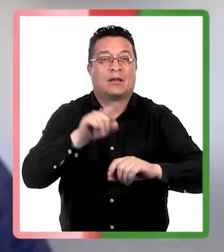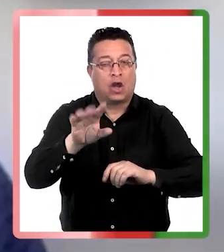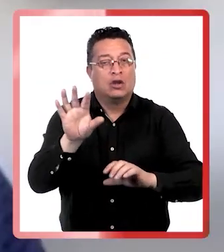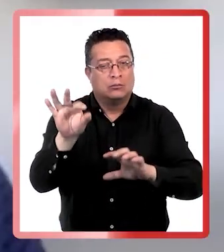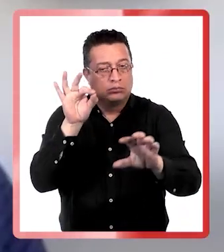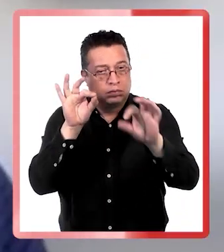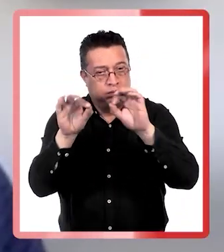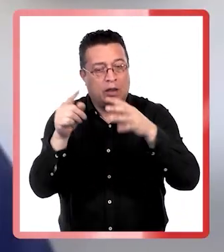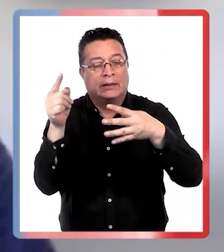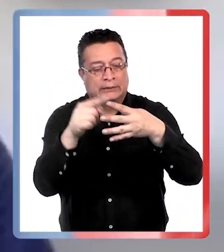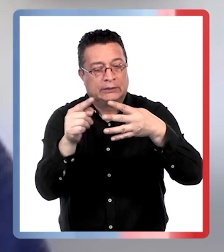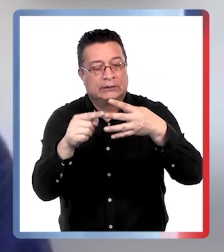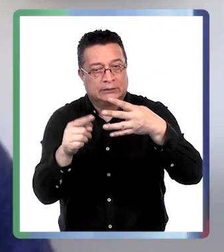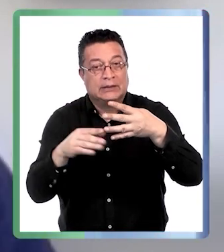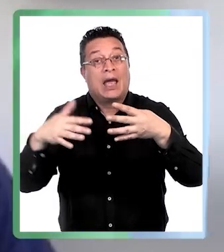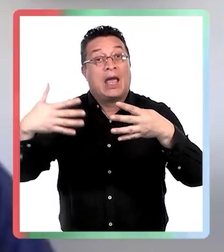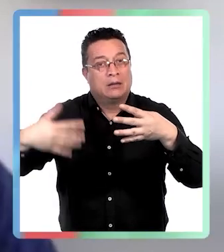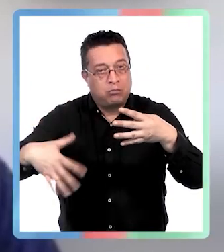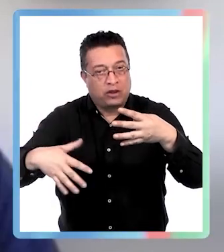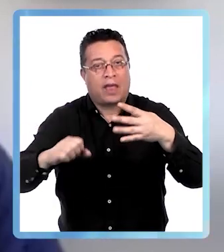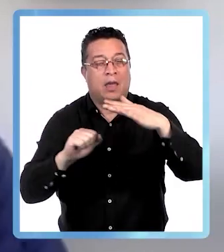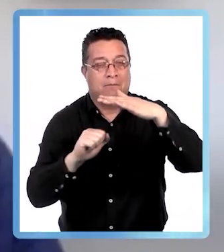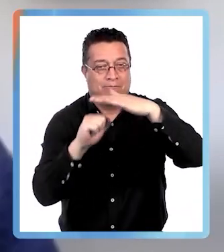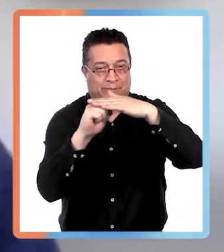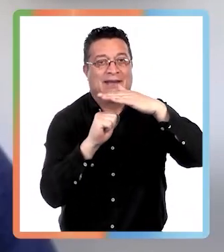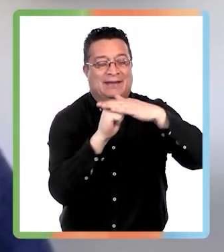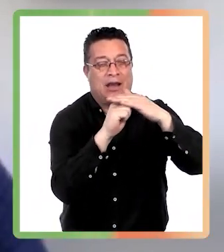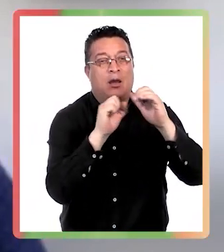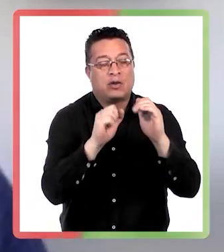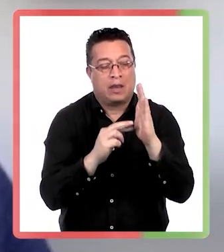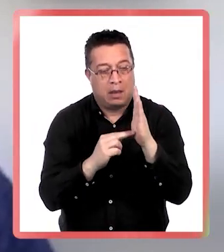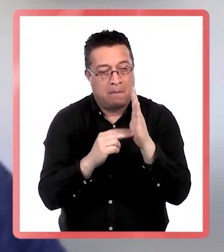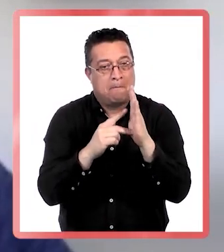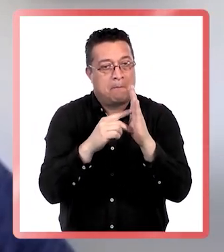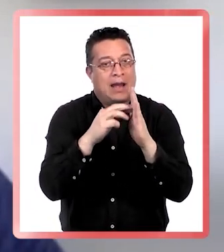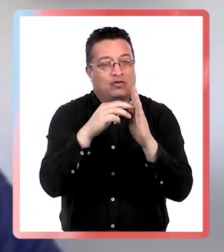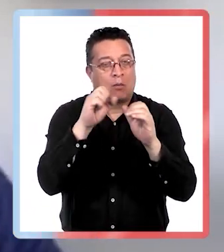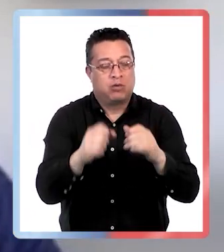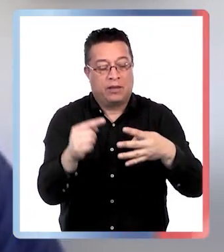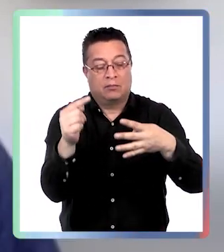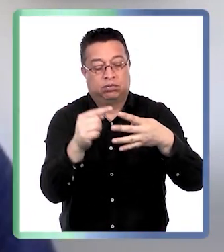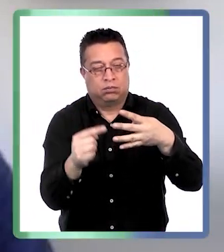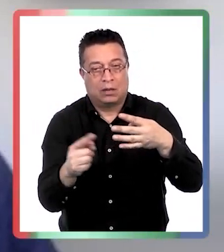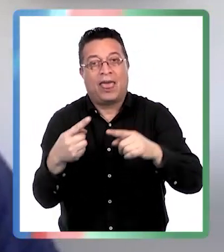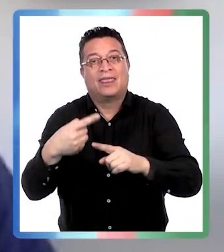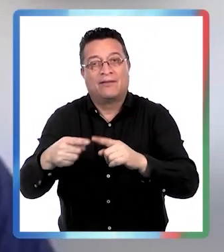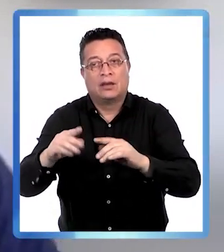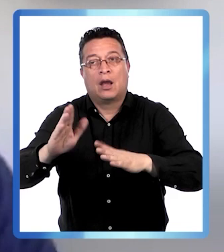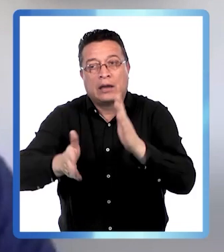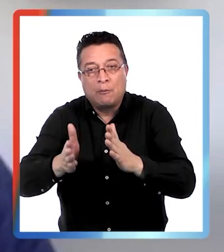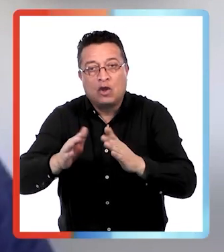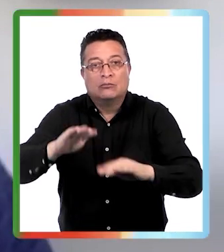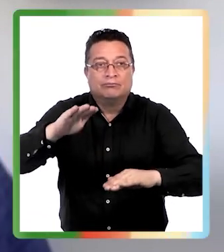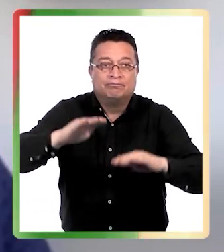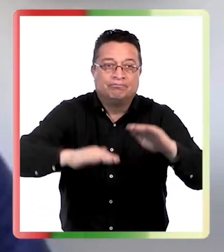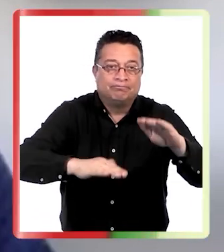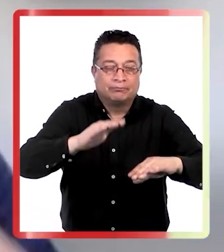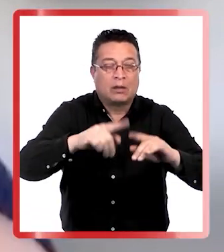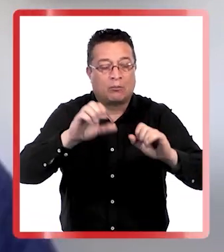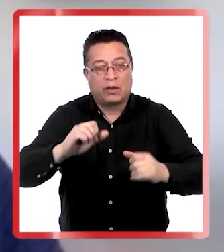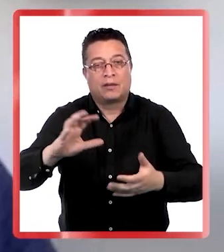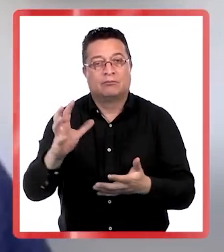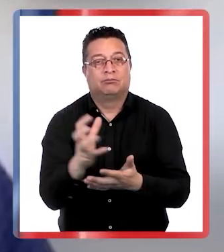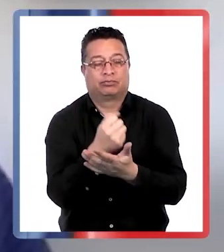hemos detectado ciertos pilares o pasos que una empresa puede ir quemando a distintas velocidades, por supuesto,